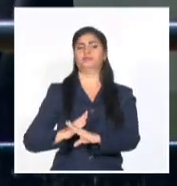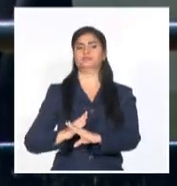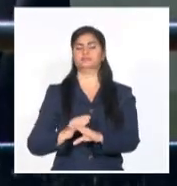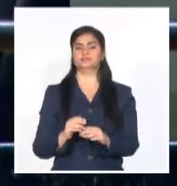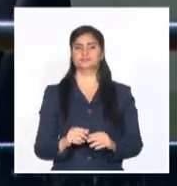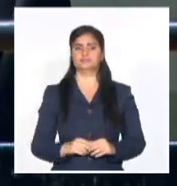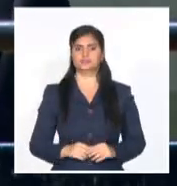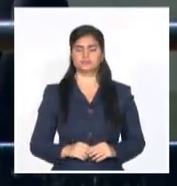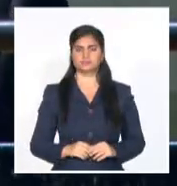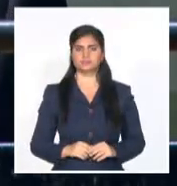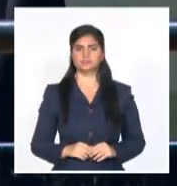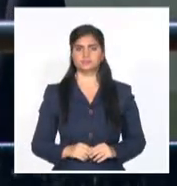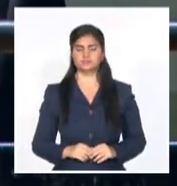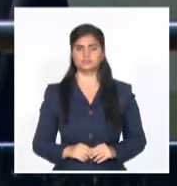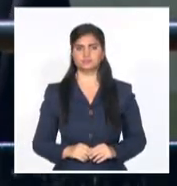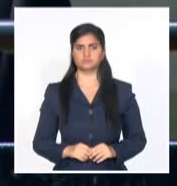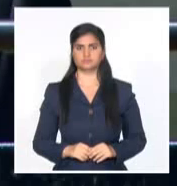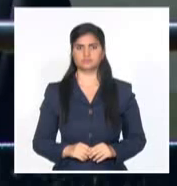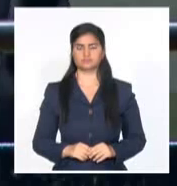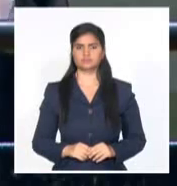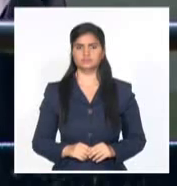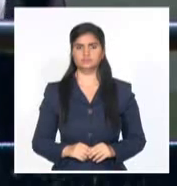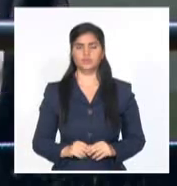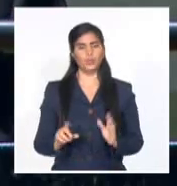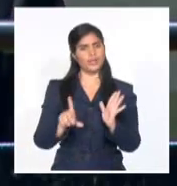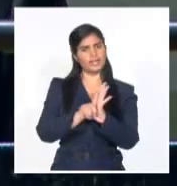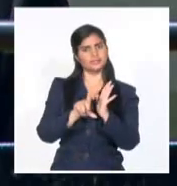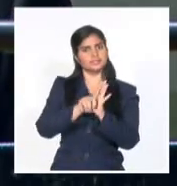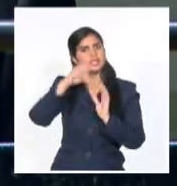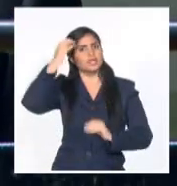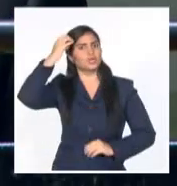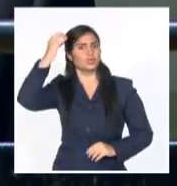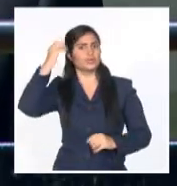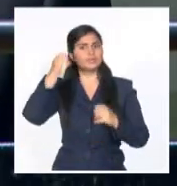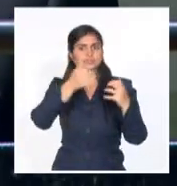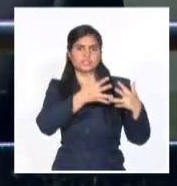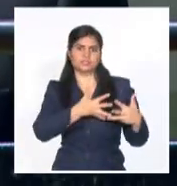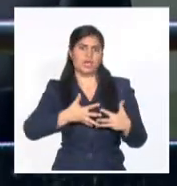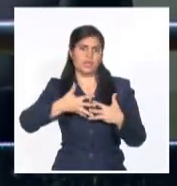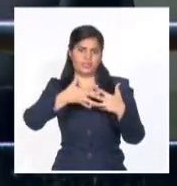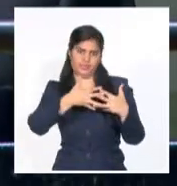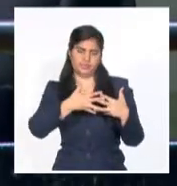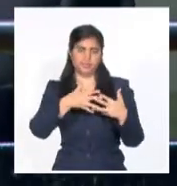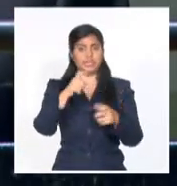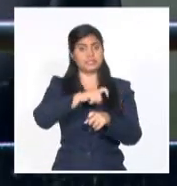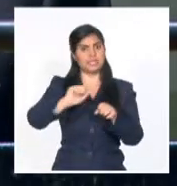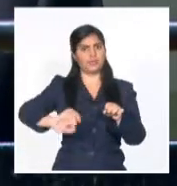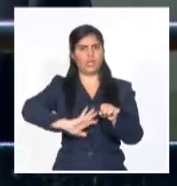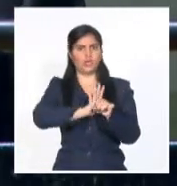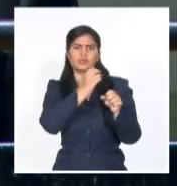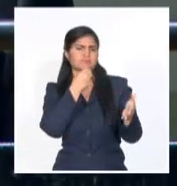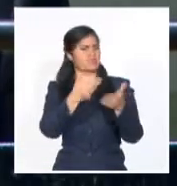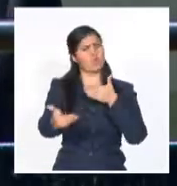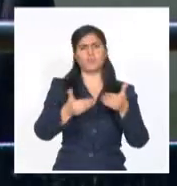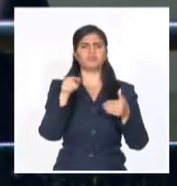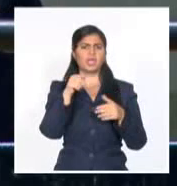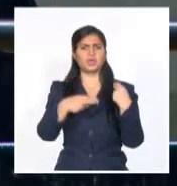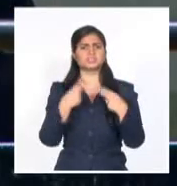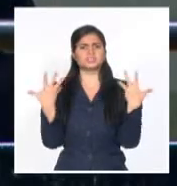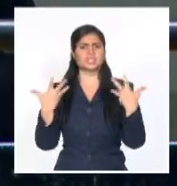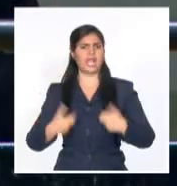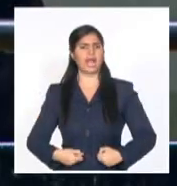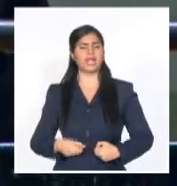específica del gobierno norteamericano, aún en tiempos de pandemia. Cuba